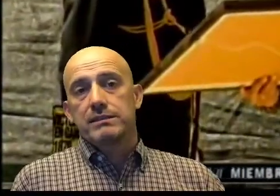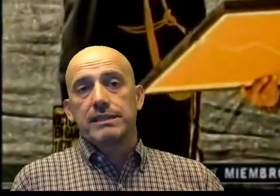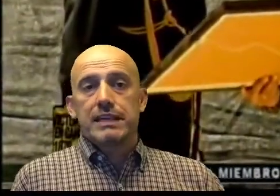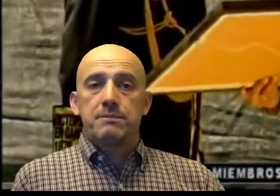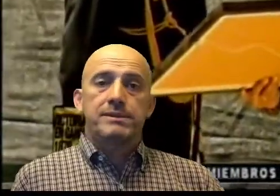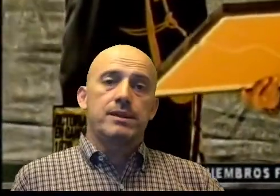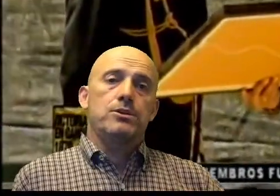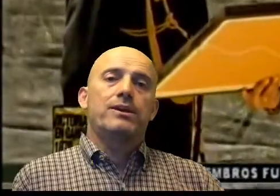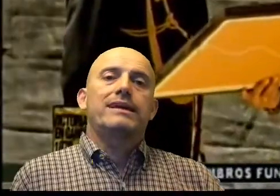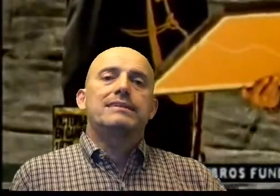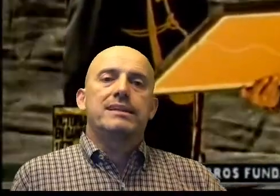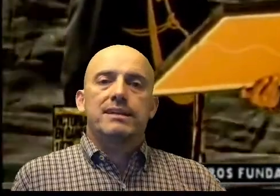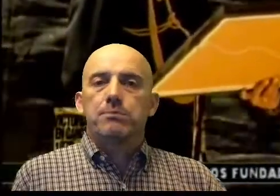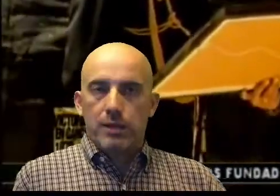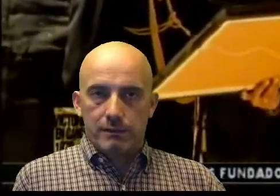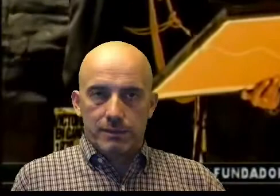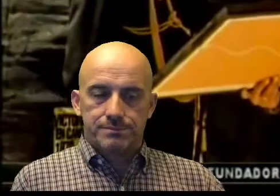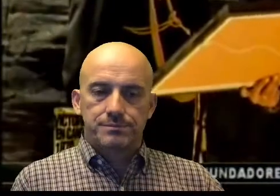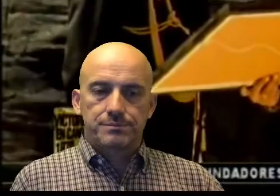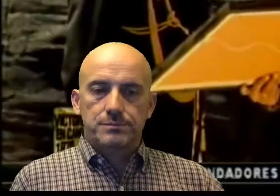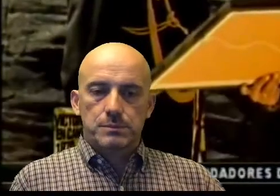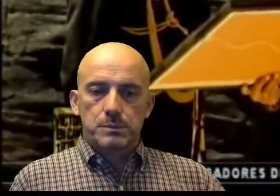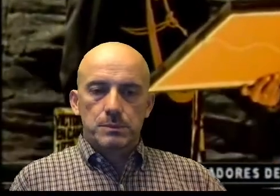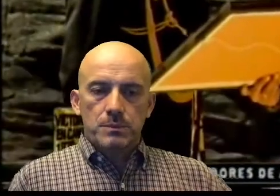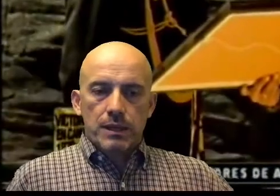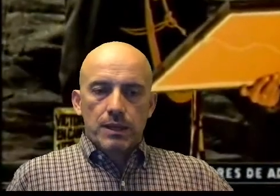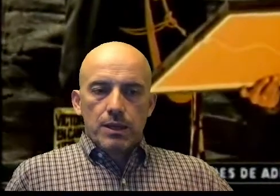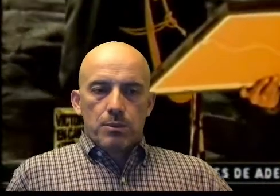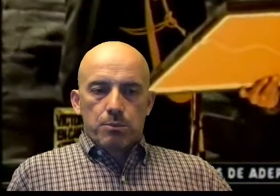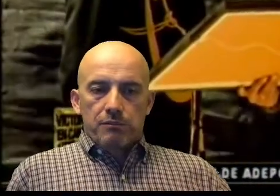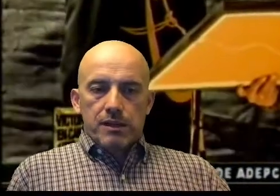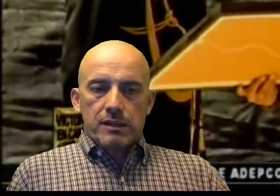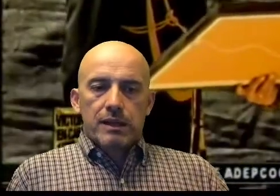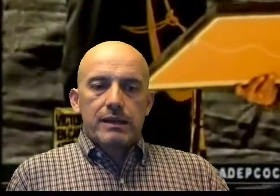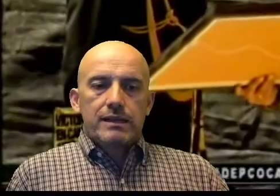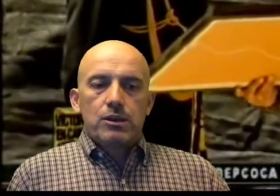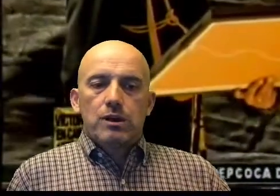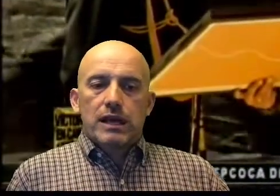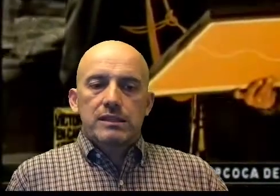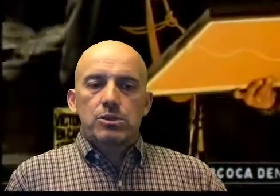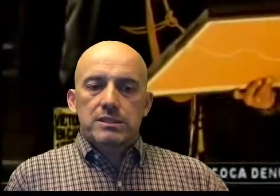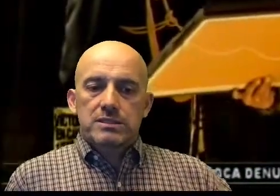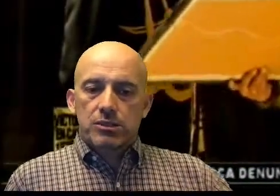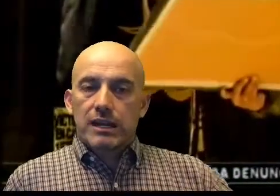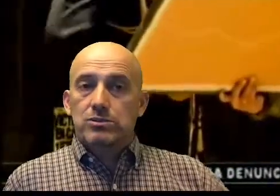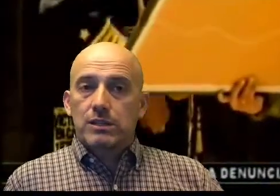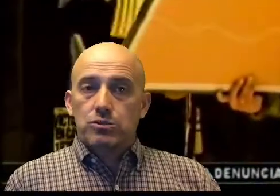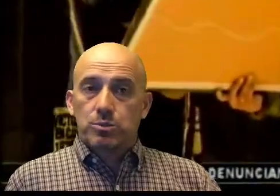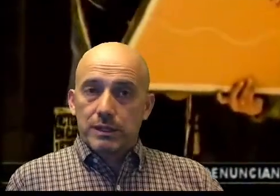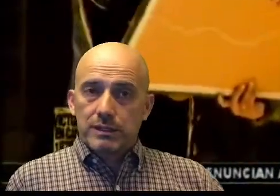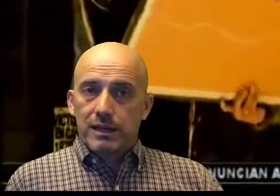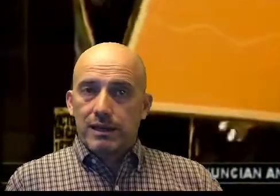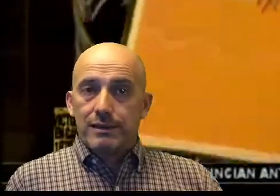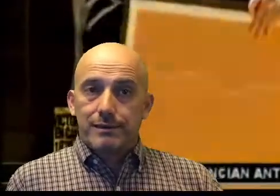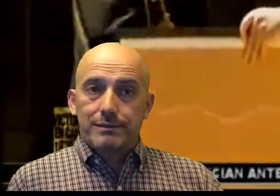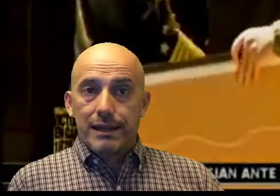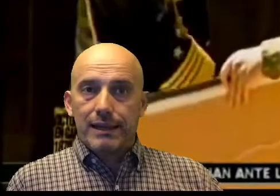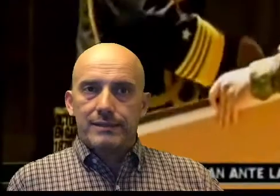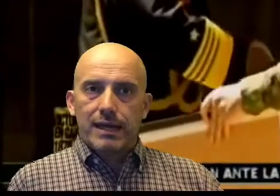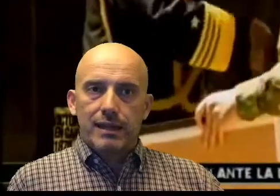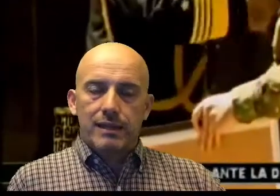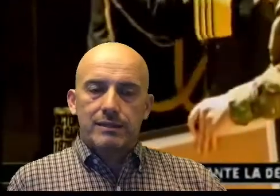podría ser literalmente lo que quisiese en bolita pues bien y en lo que entiendo el tercero la supuesta